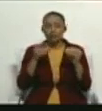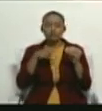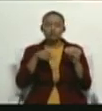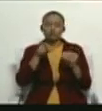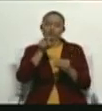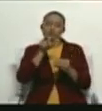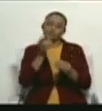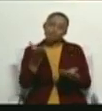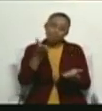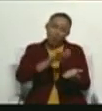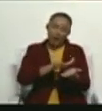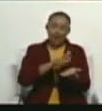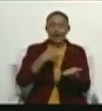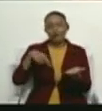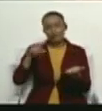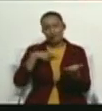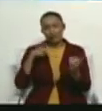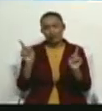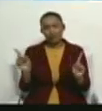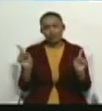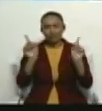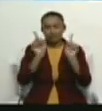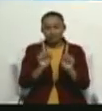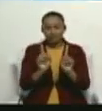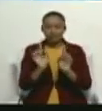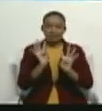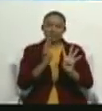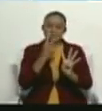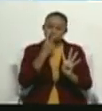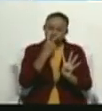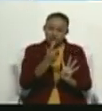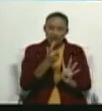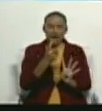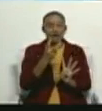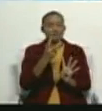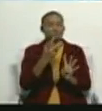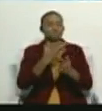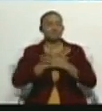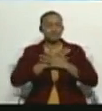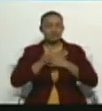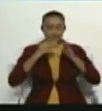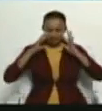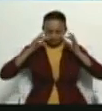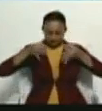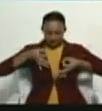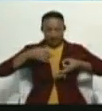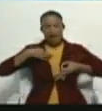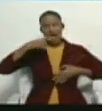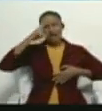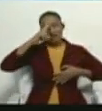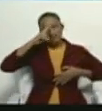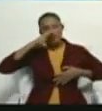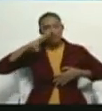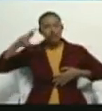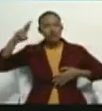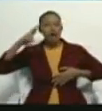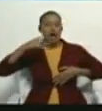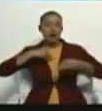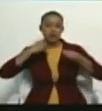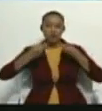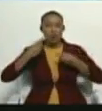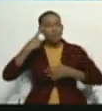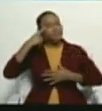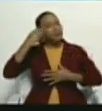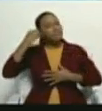obligan a acercarnos más, nos obligan a reflexionar sobre lo que hemos venido haciendo y lo que tenemos que hacer.